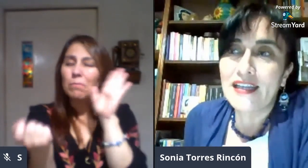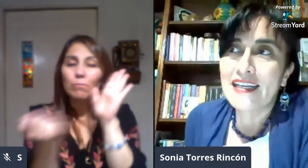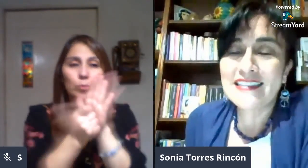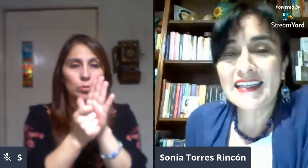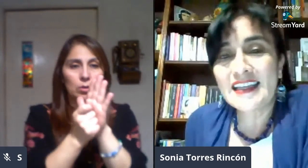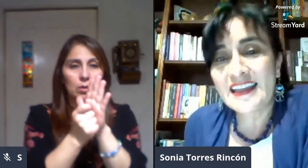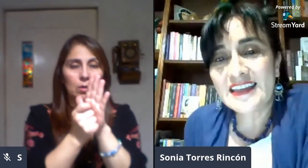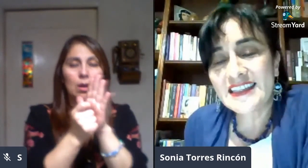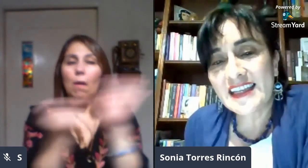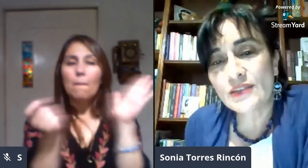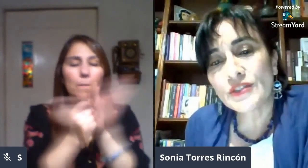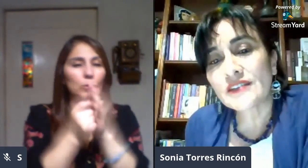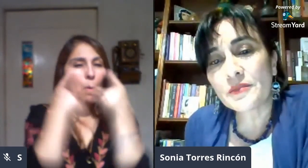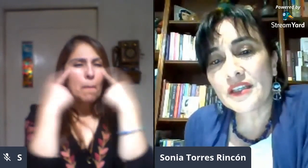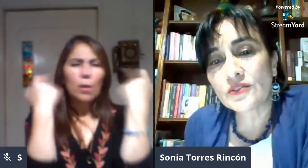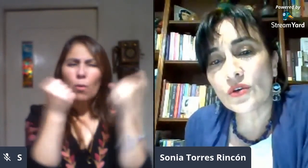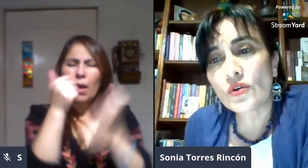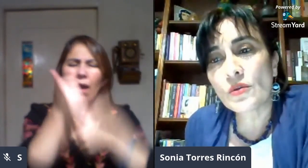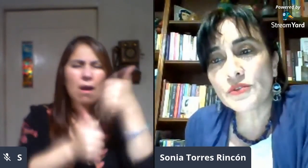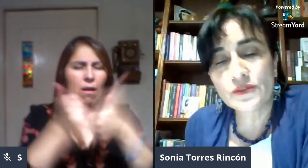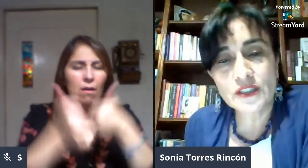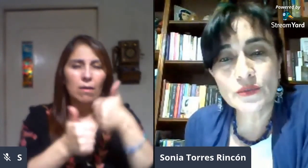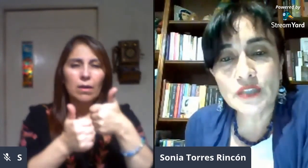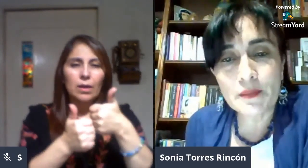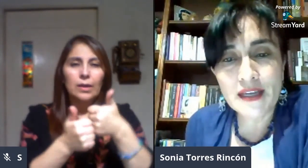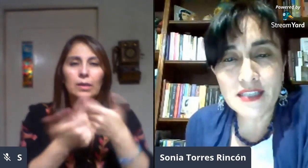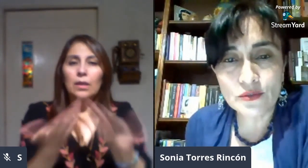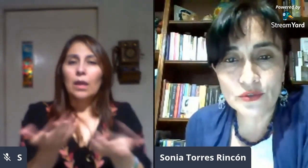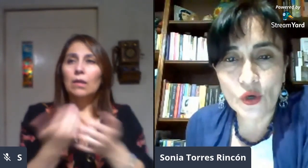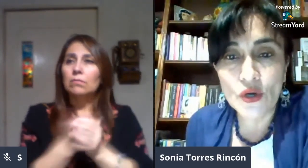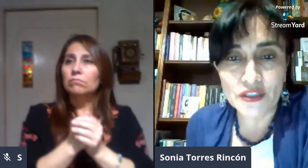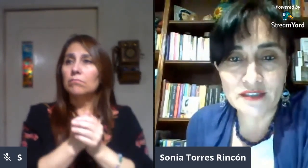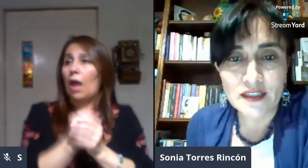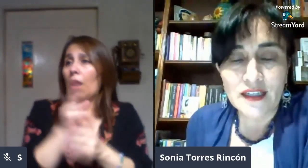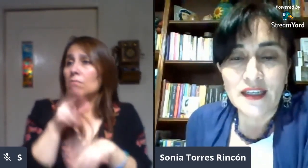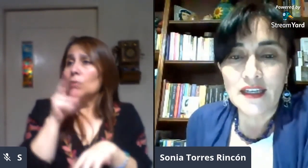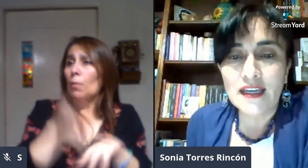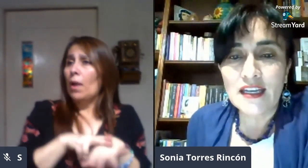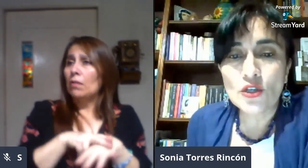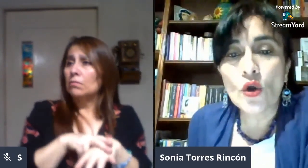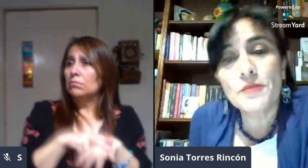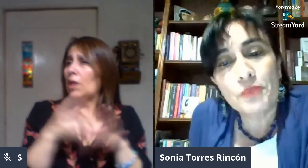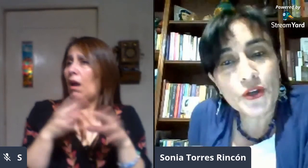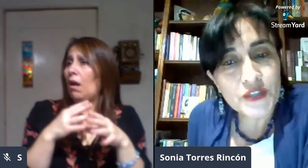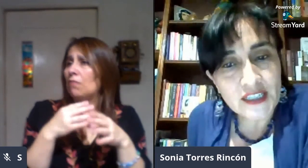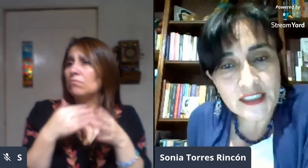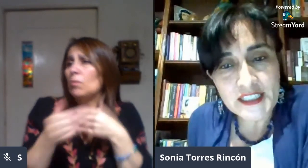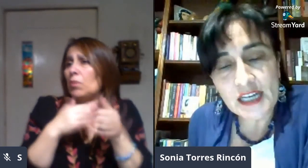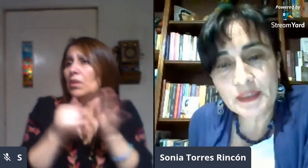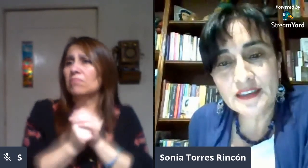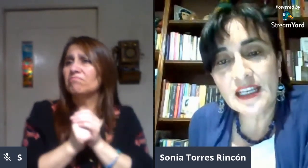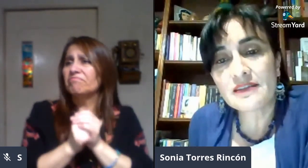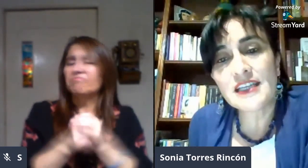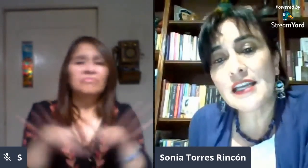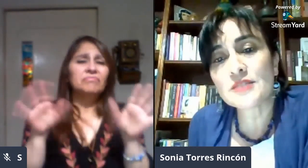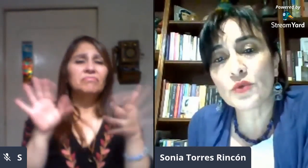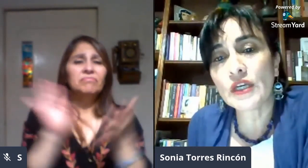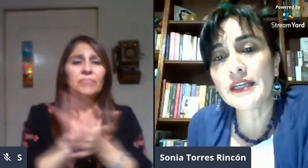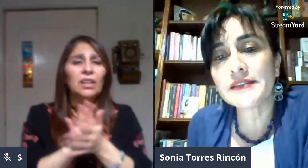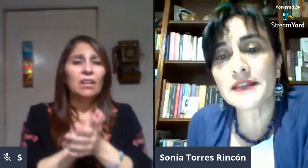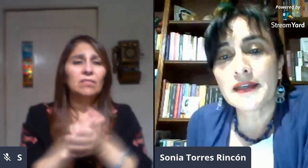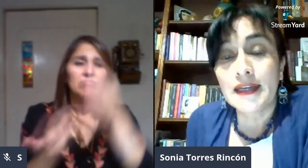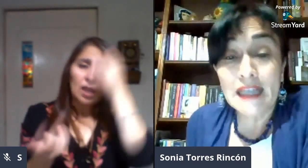preocupa que se le dé un tratamiento como si fuese un tema de segundo orden. No importa realmente la vida de